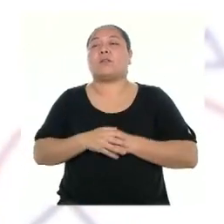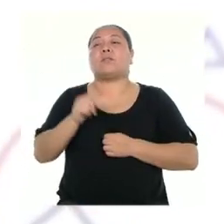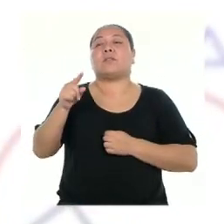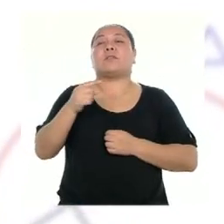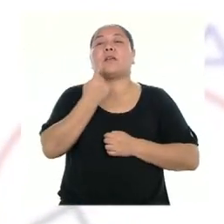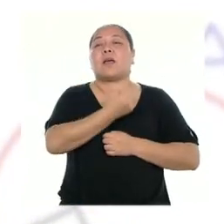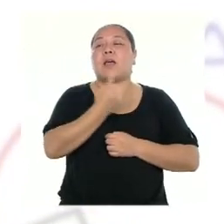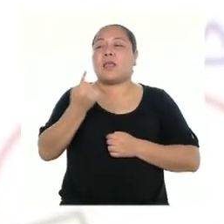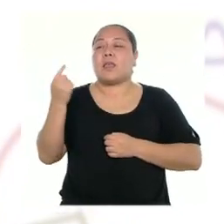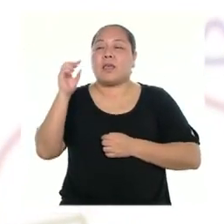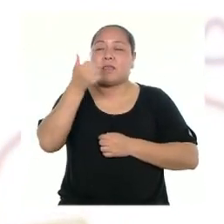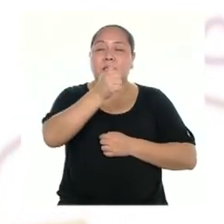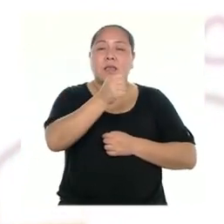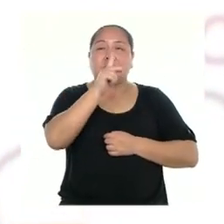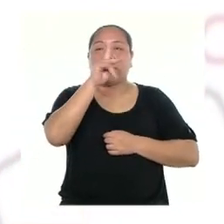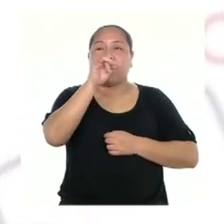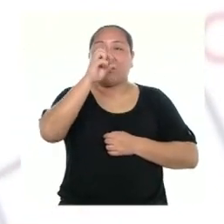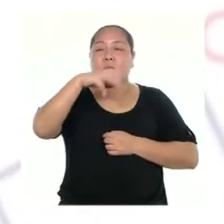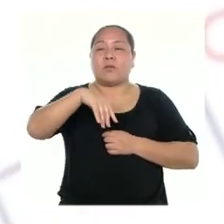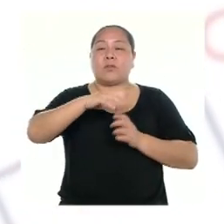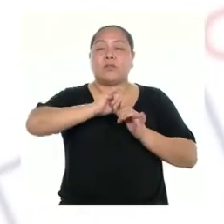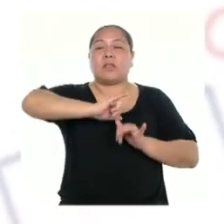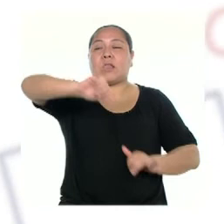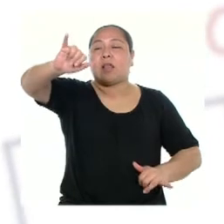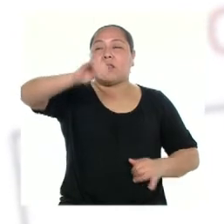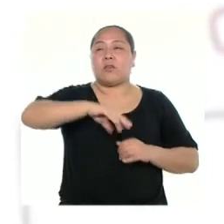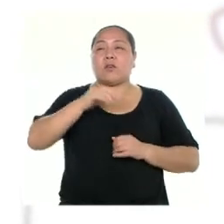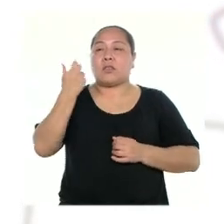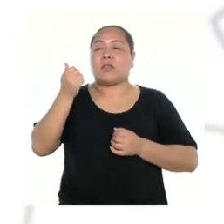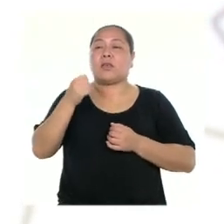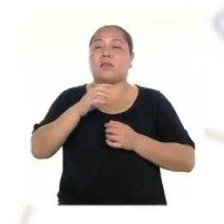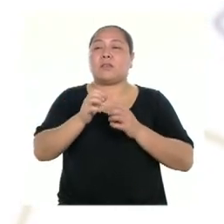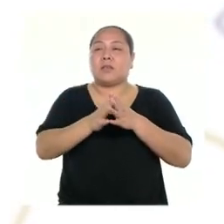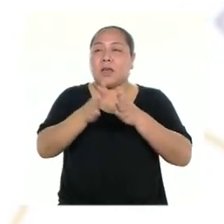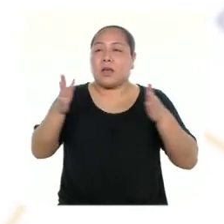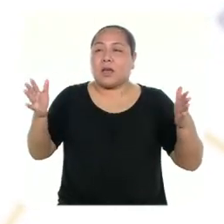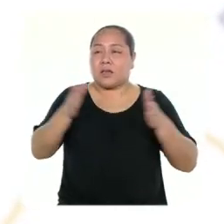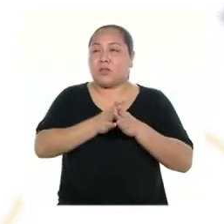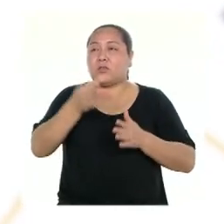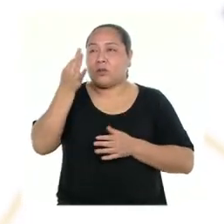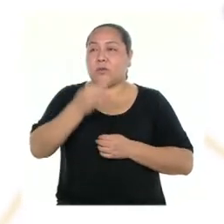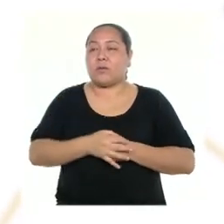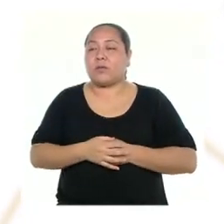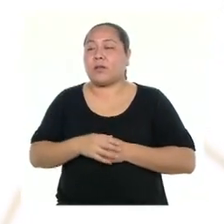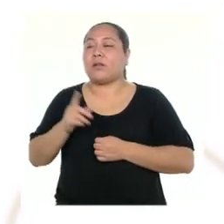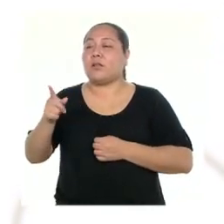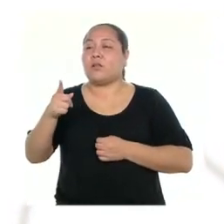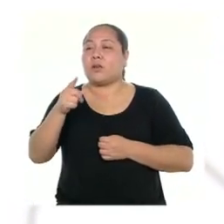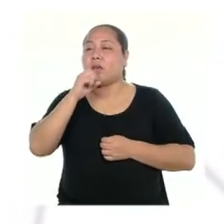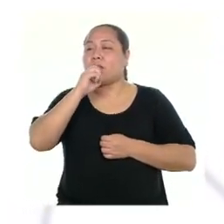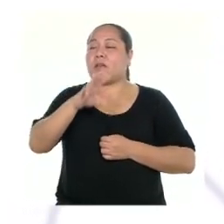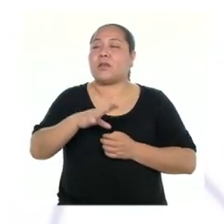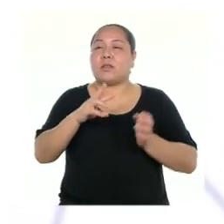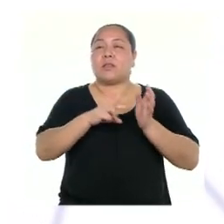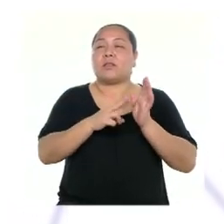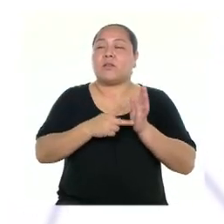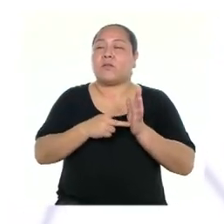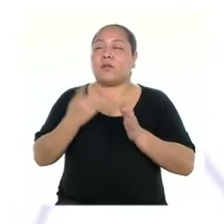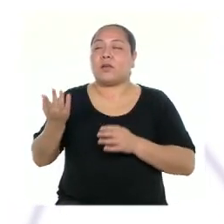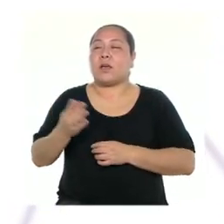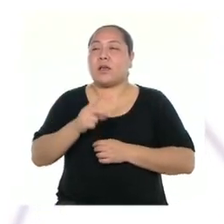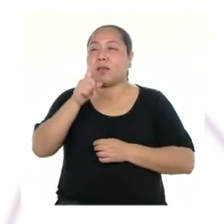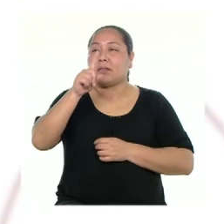equivalente a 10 kilómetros de largo y 10 de ancho en la realidad, lo que equivale a 100